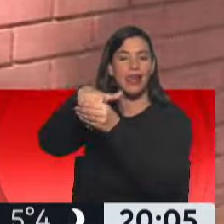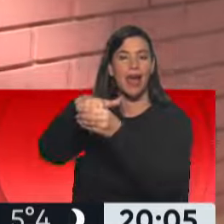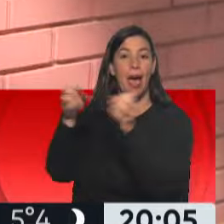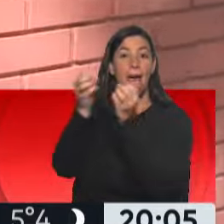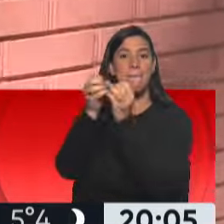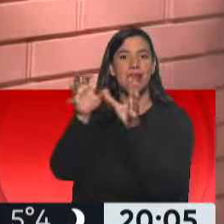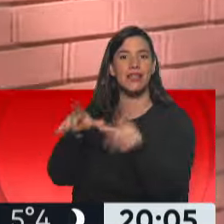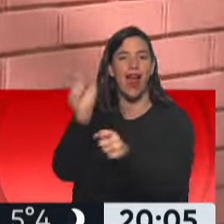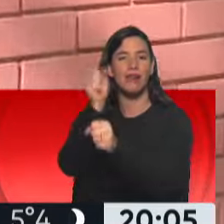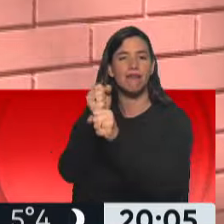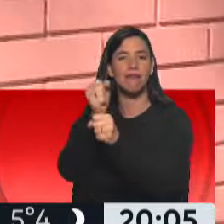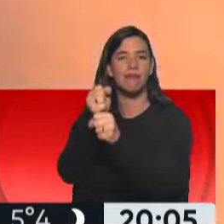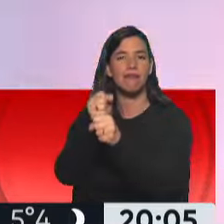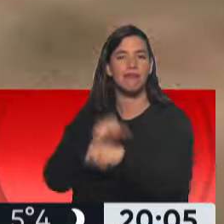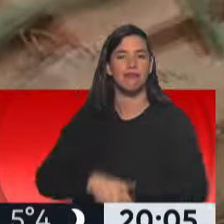Hola, buenas tardes.